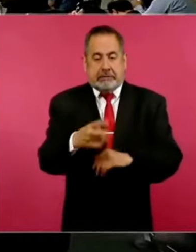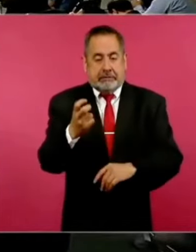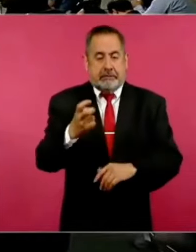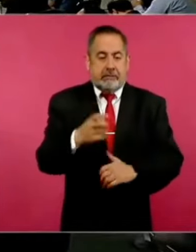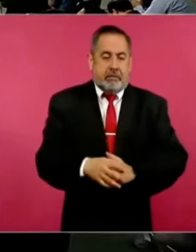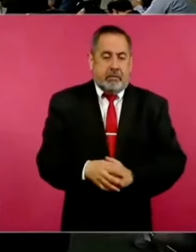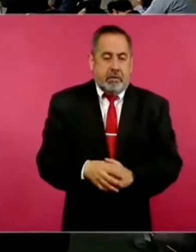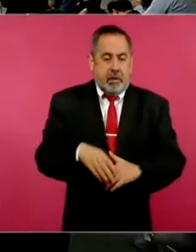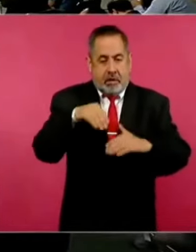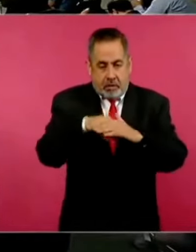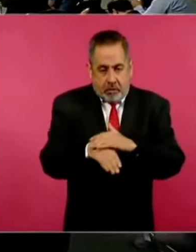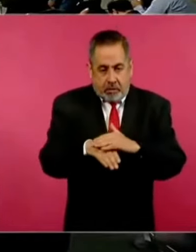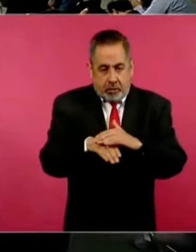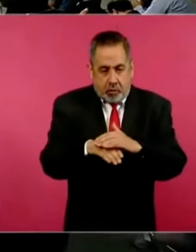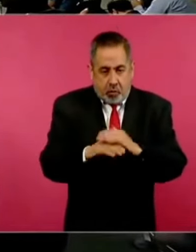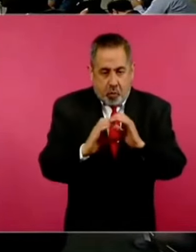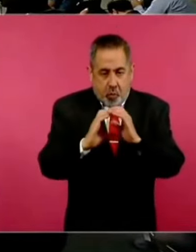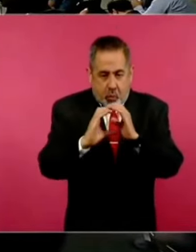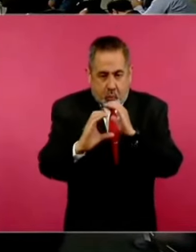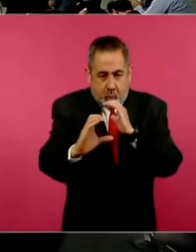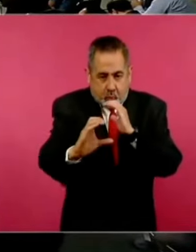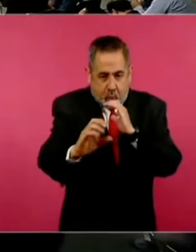pero es un túnel.